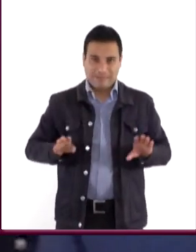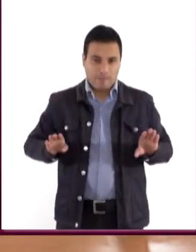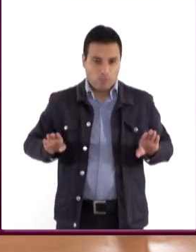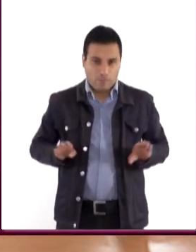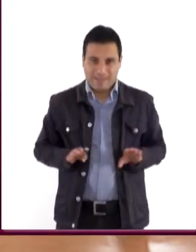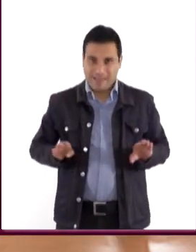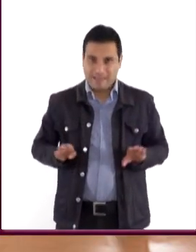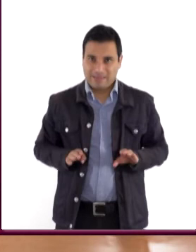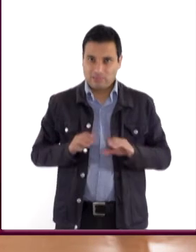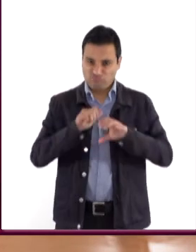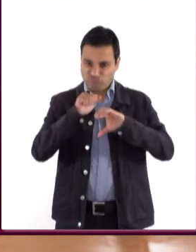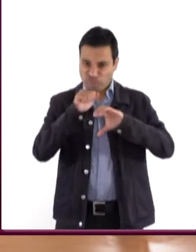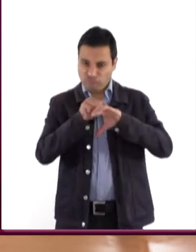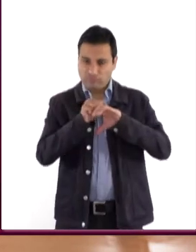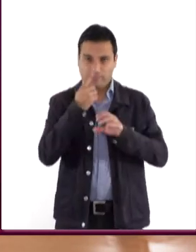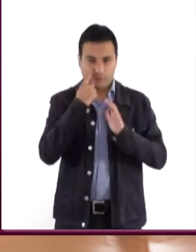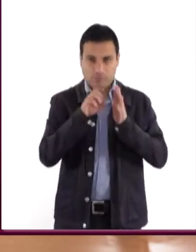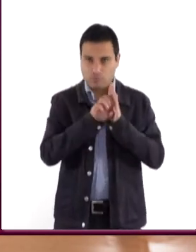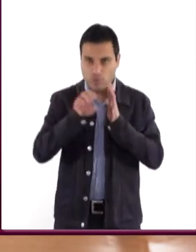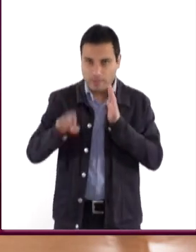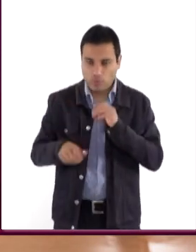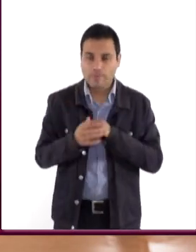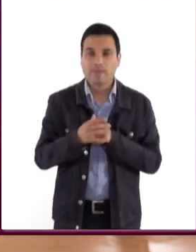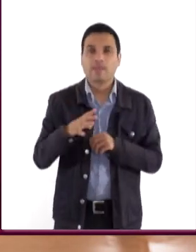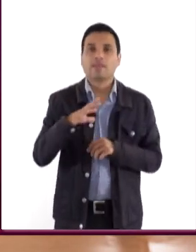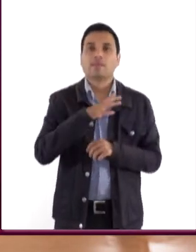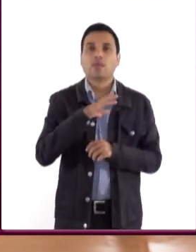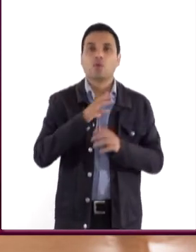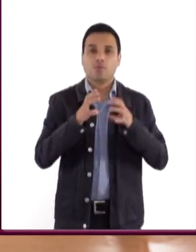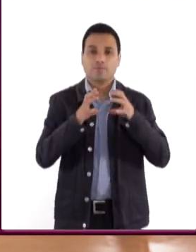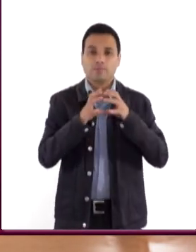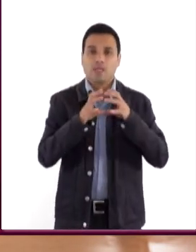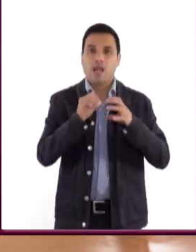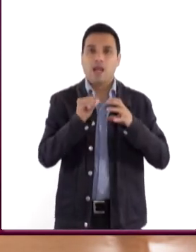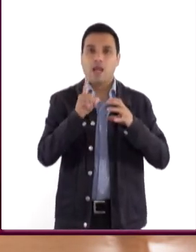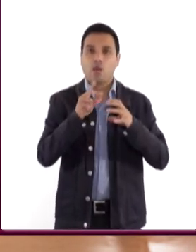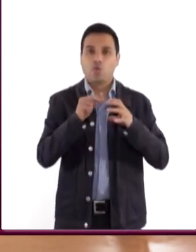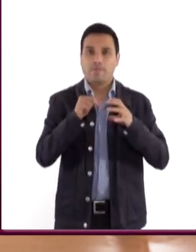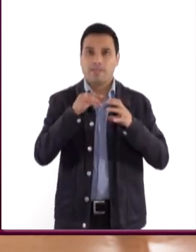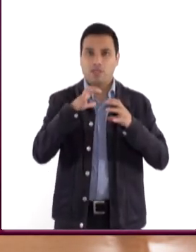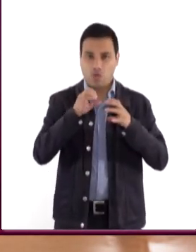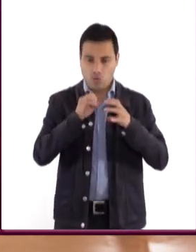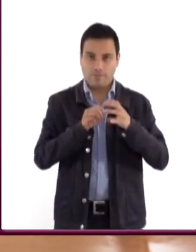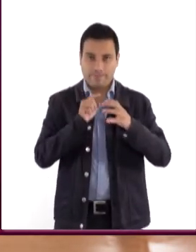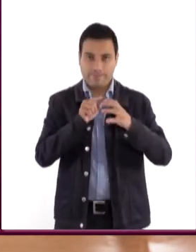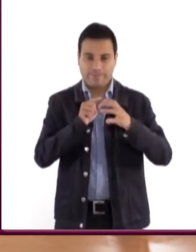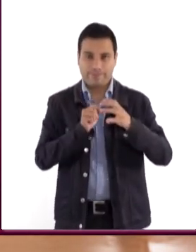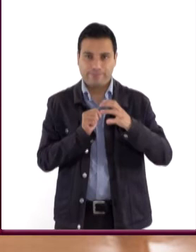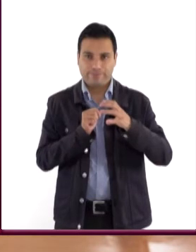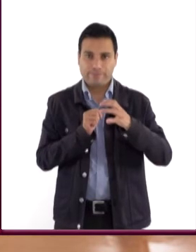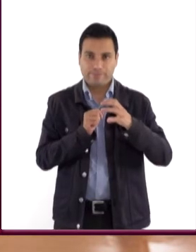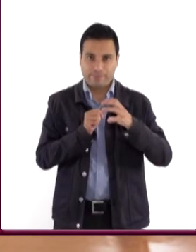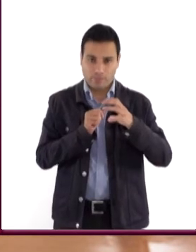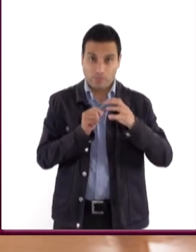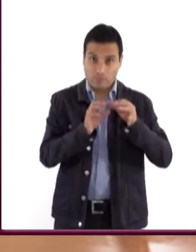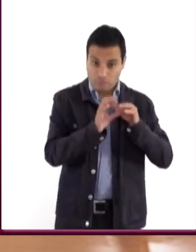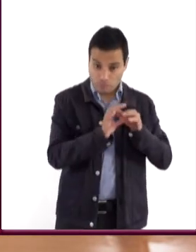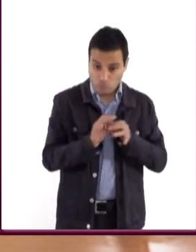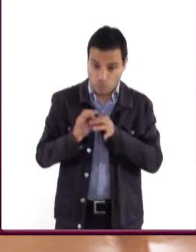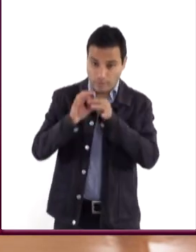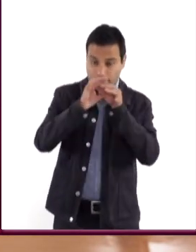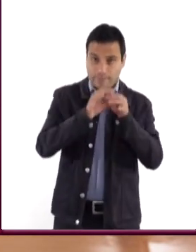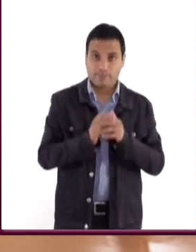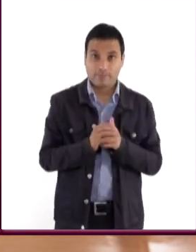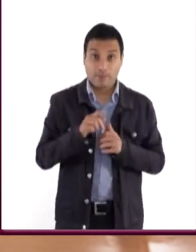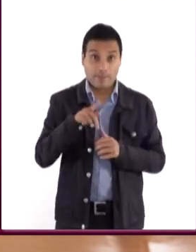material. Resulta que si tú tienes un pedazo de aluminio que es muy homogéneo, pero no